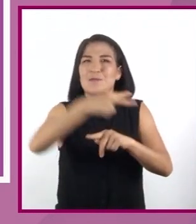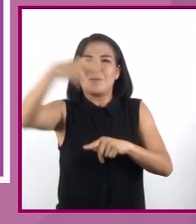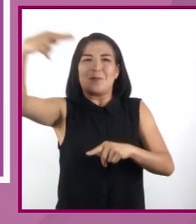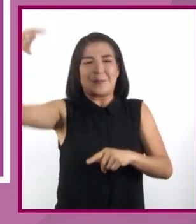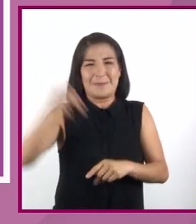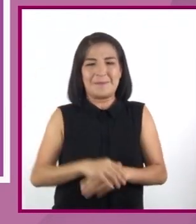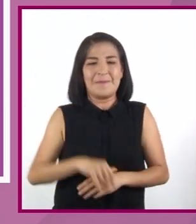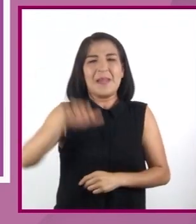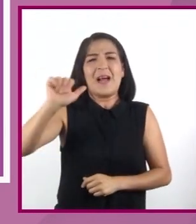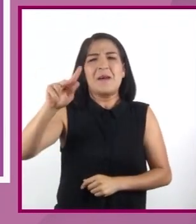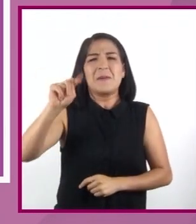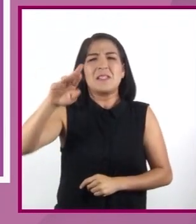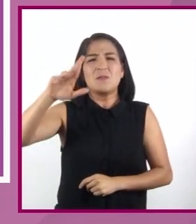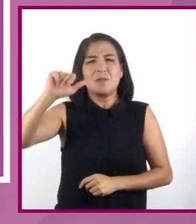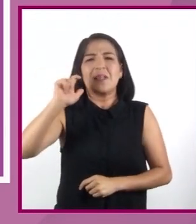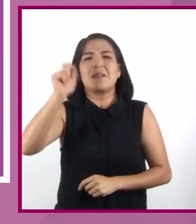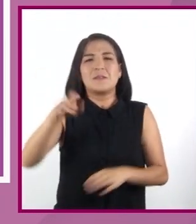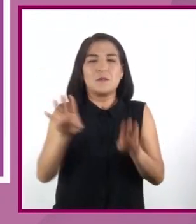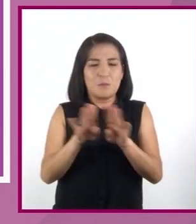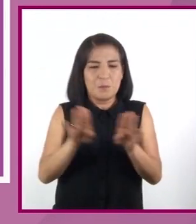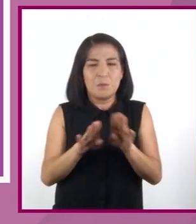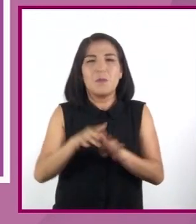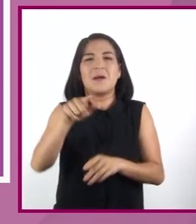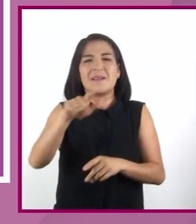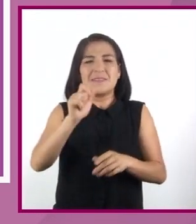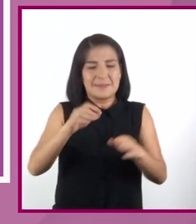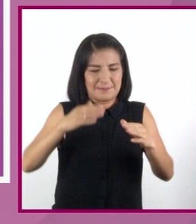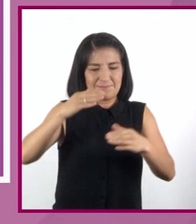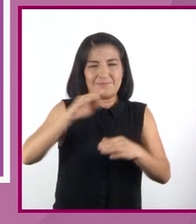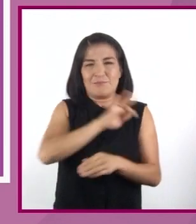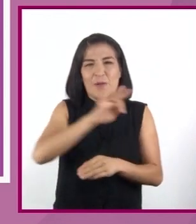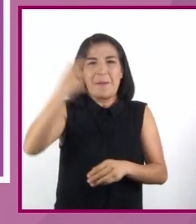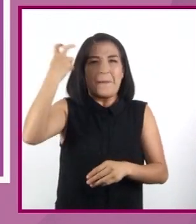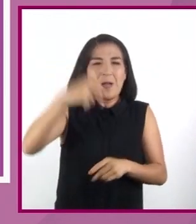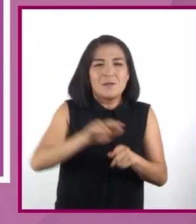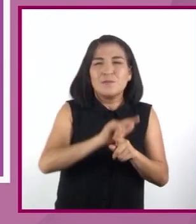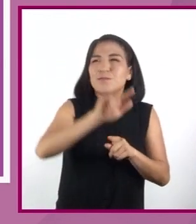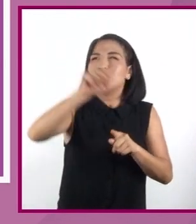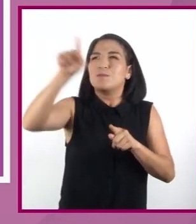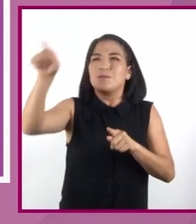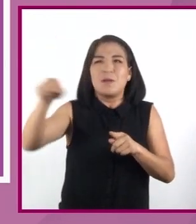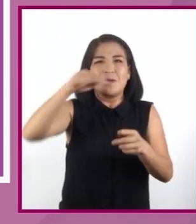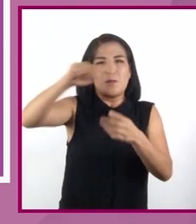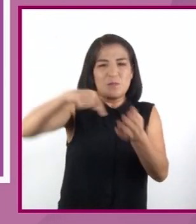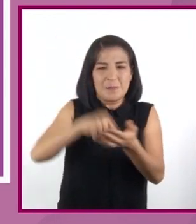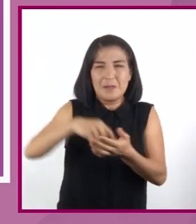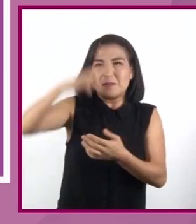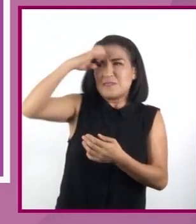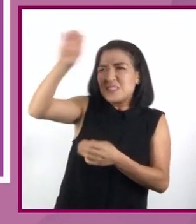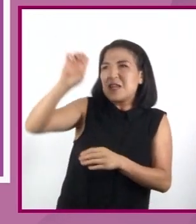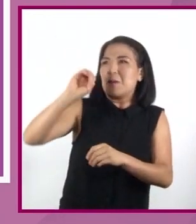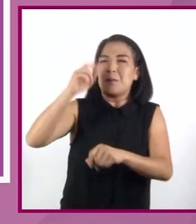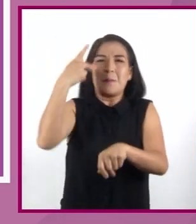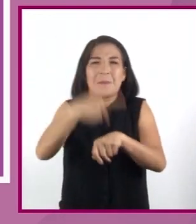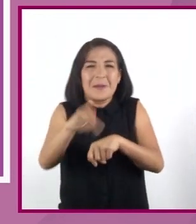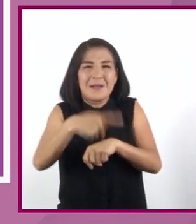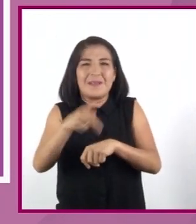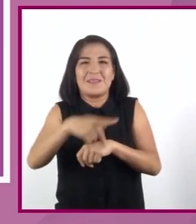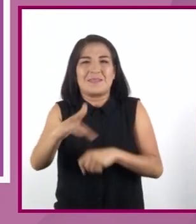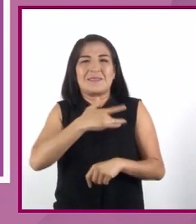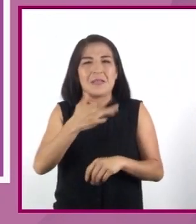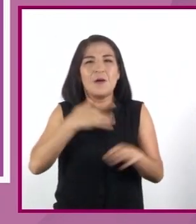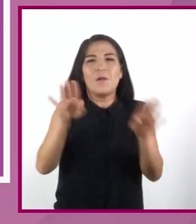Aventura. Los sucesos que relata consisten en viajes a lugares desconocidos o peligrosos, y sus personajes